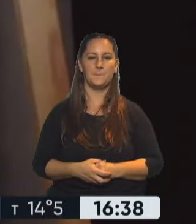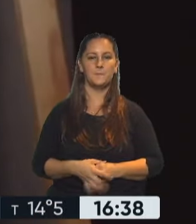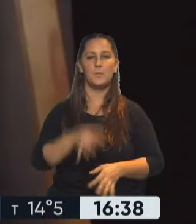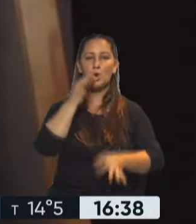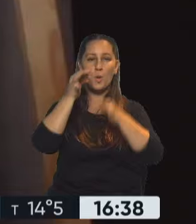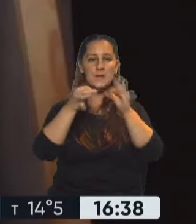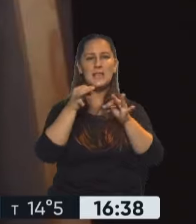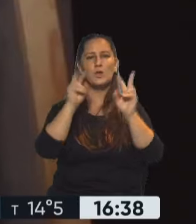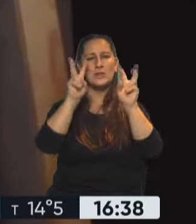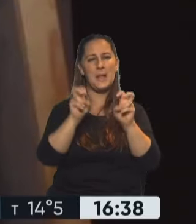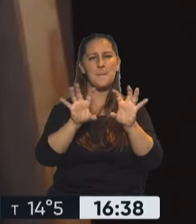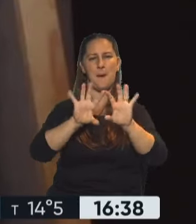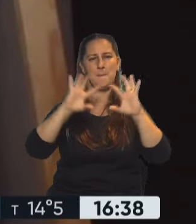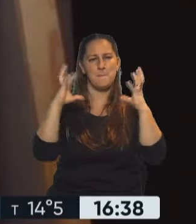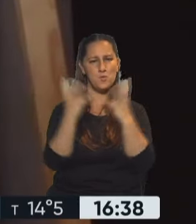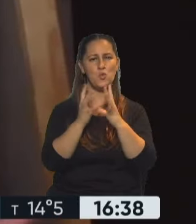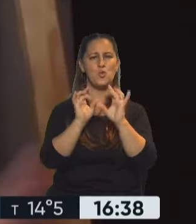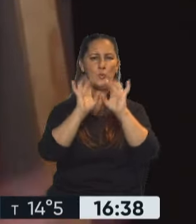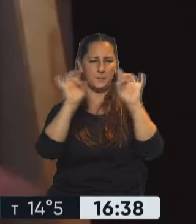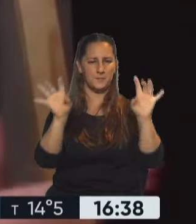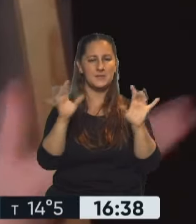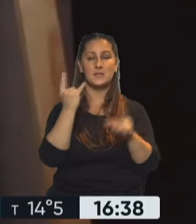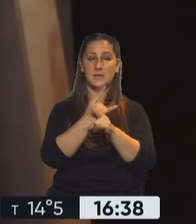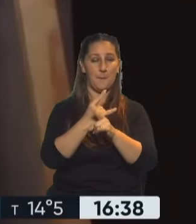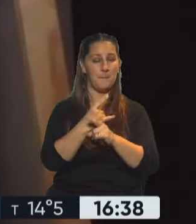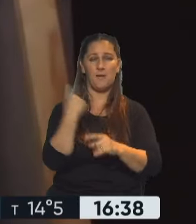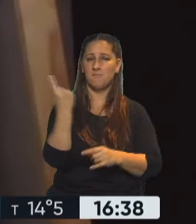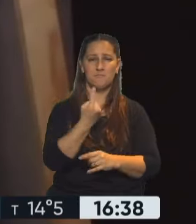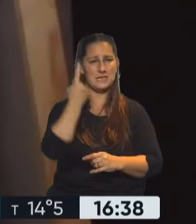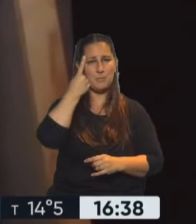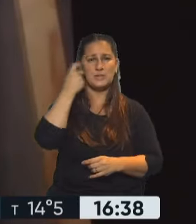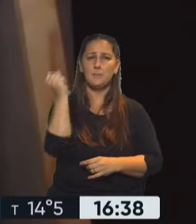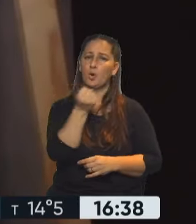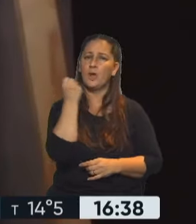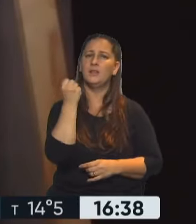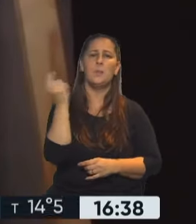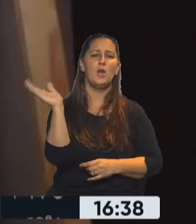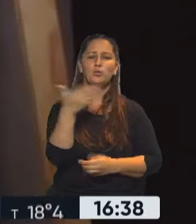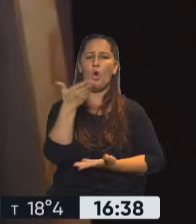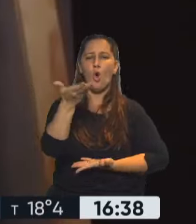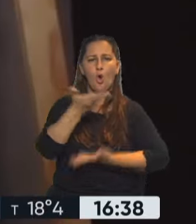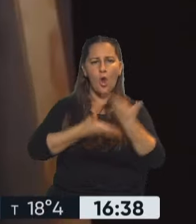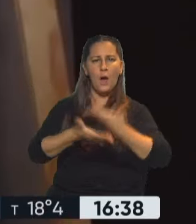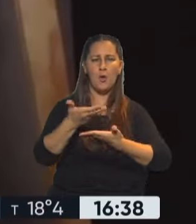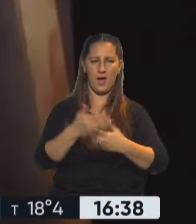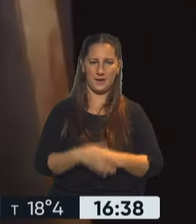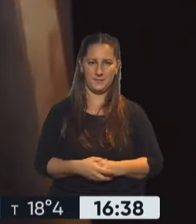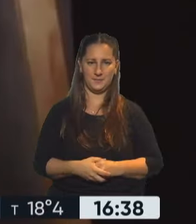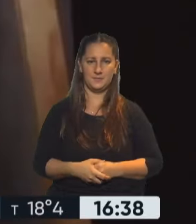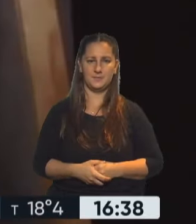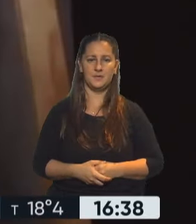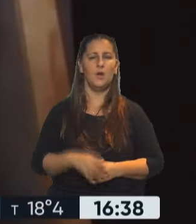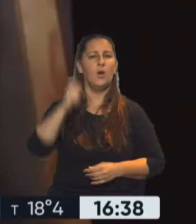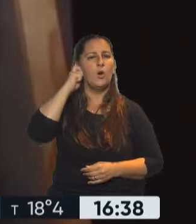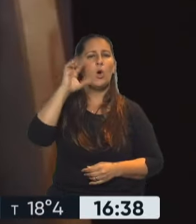de todas estas cuestiones ambientales que desde este espacio siempre le damos tanto lugar para que todos podamos colaborar y hacer un poquito más. Está